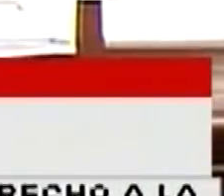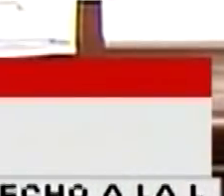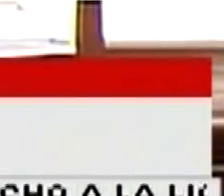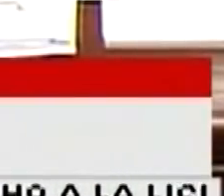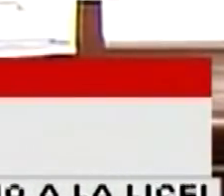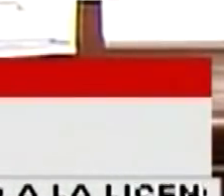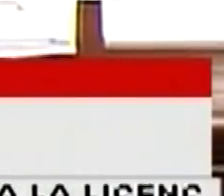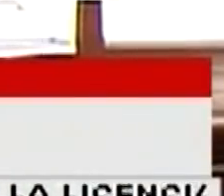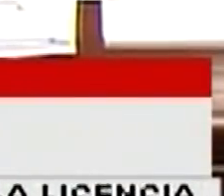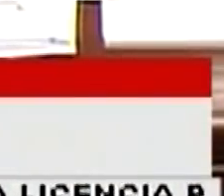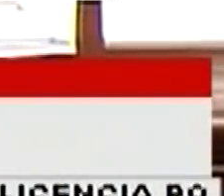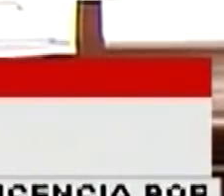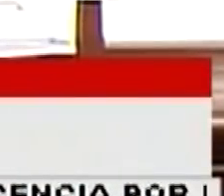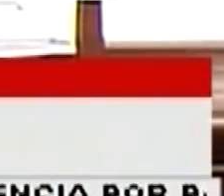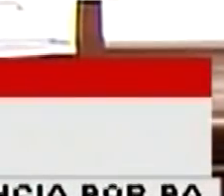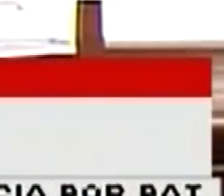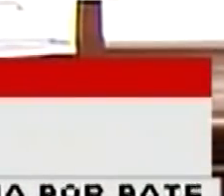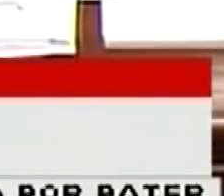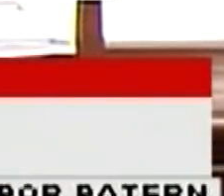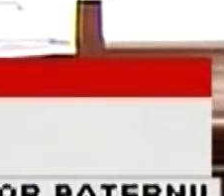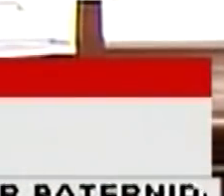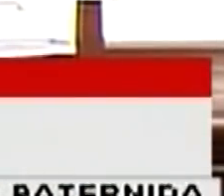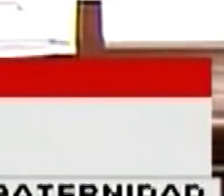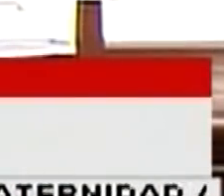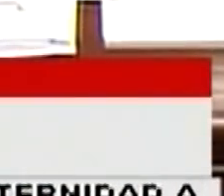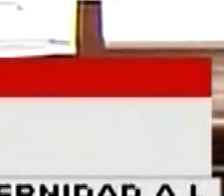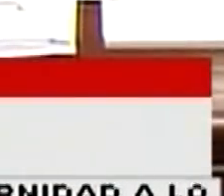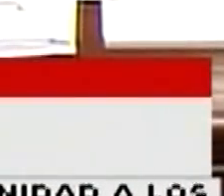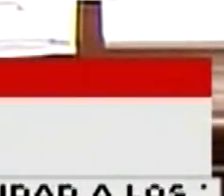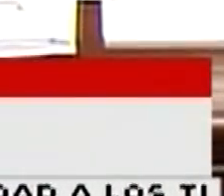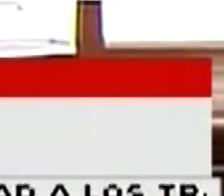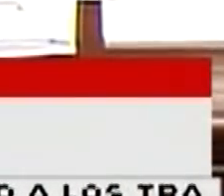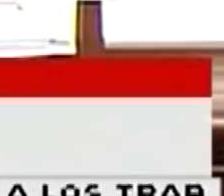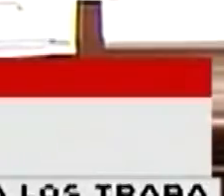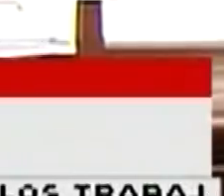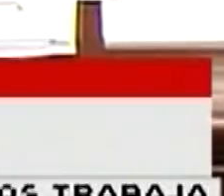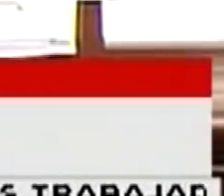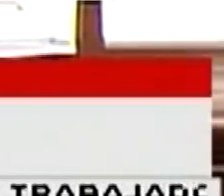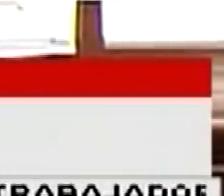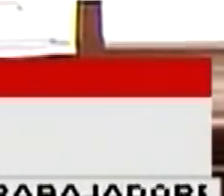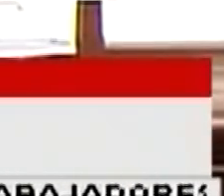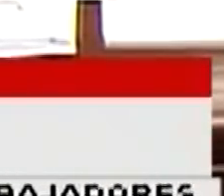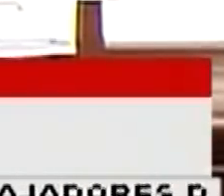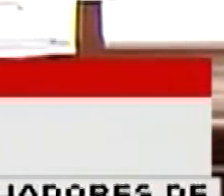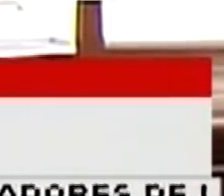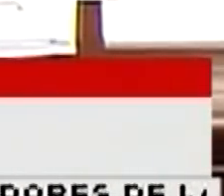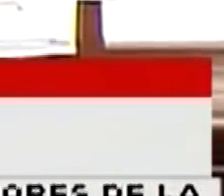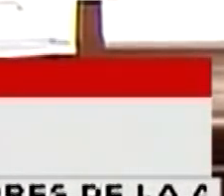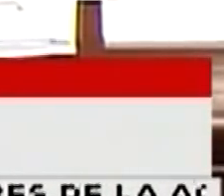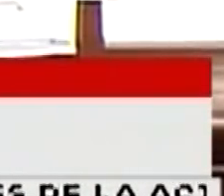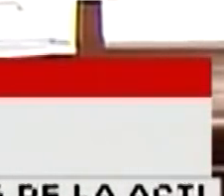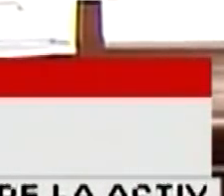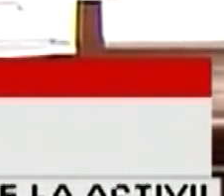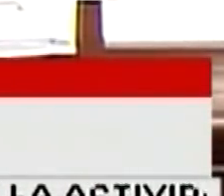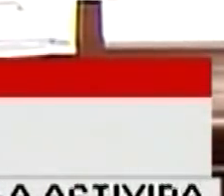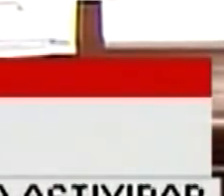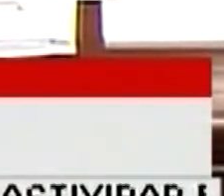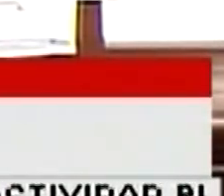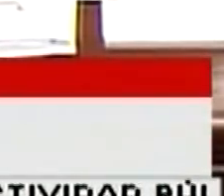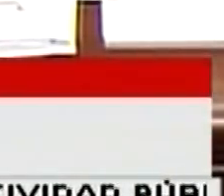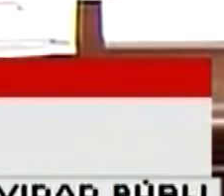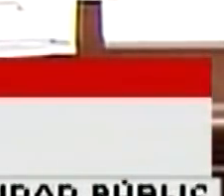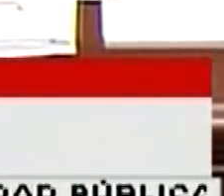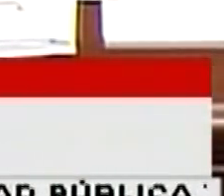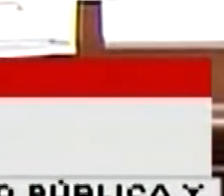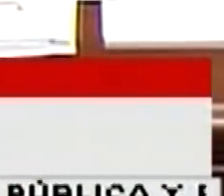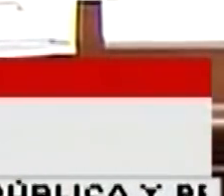misma asistencia vamos a votar el tema de fondo. Por tanto, si hace una insistencia, se requiere la mitad más uno el número de congresistas, el